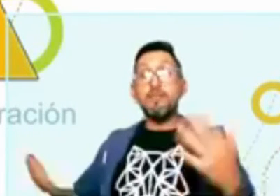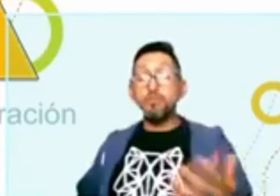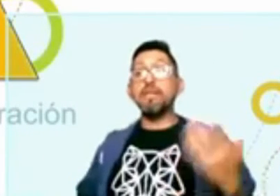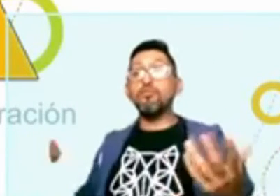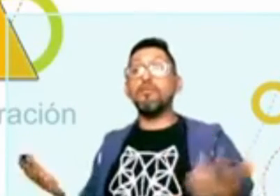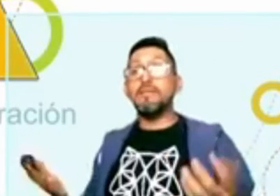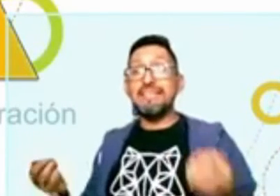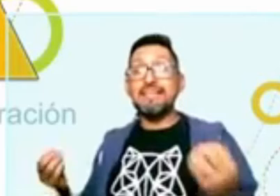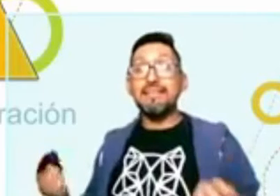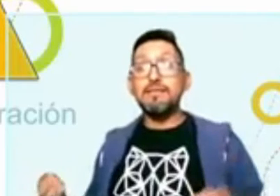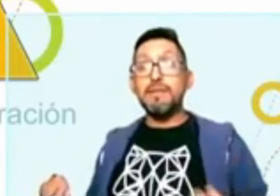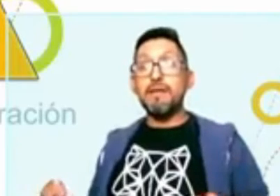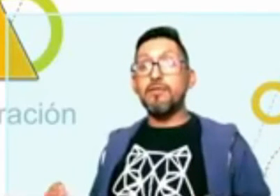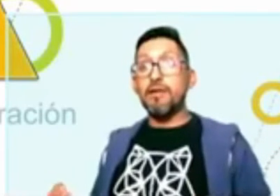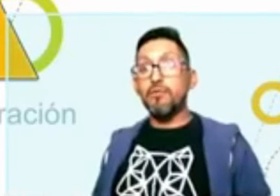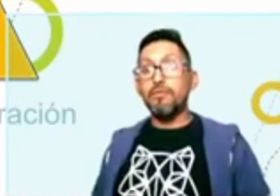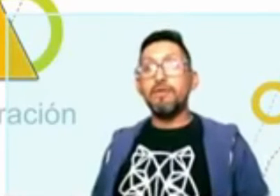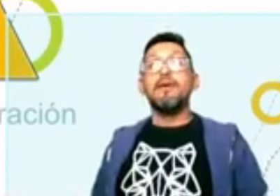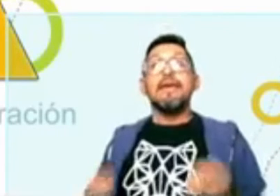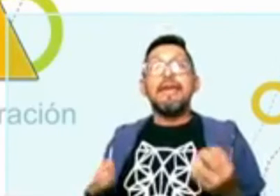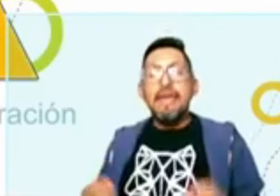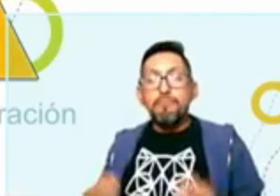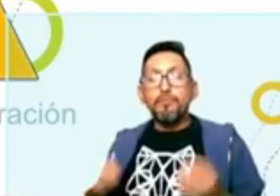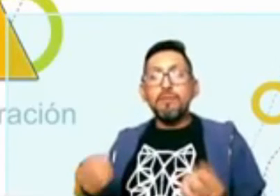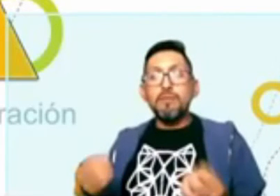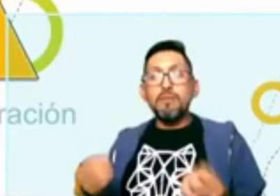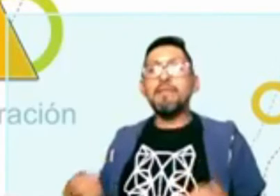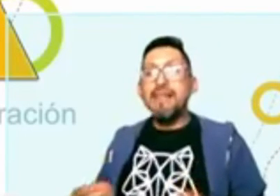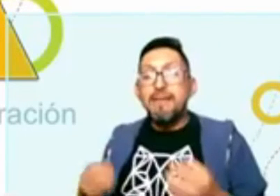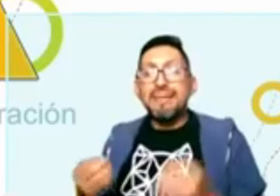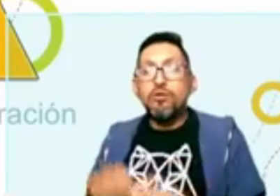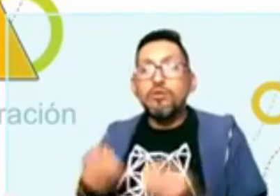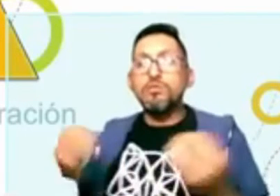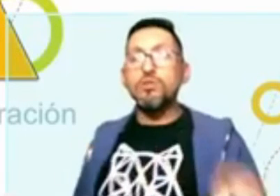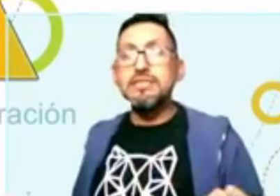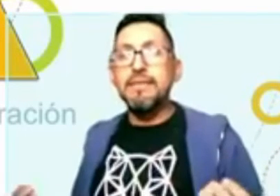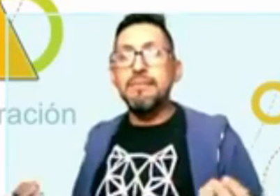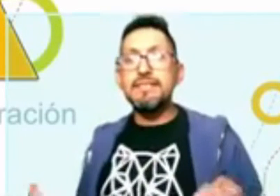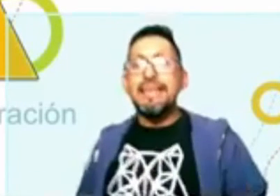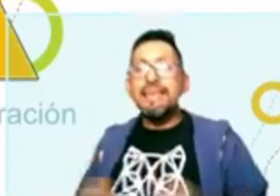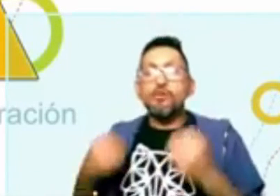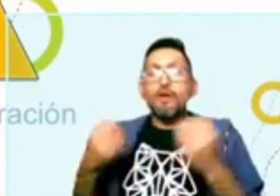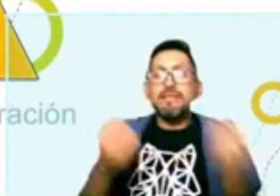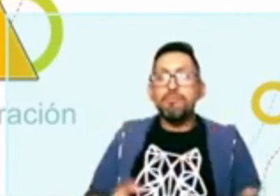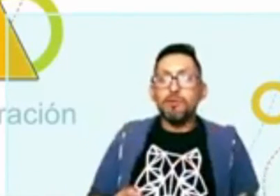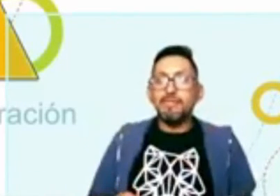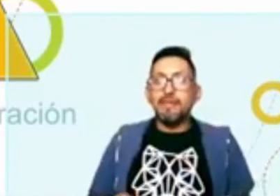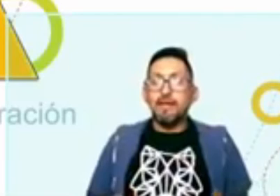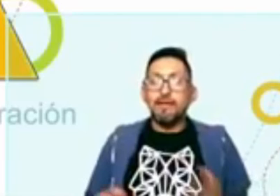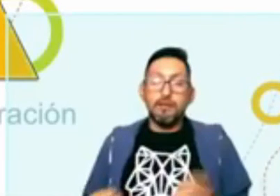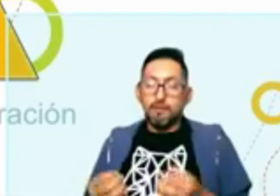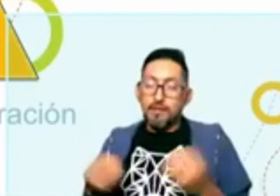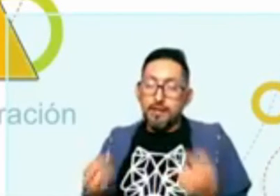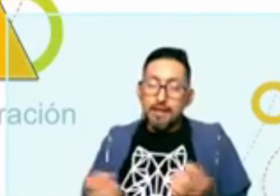hemos estado buscando formas y alternativas para abordarlo. ¿Qué podemos hacer para el manejo de los ecosistemas? ¿Qué es lo que más